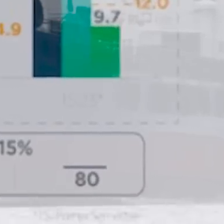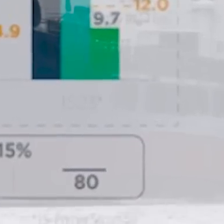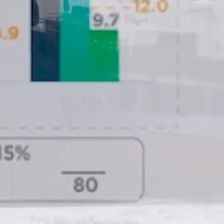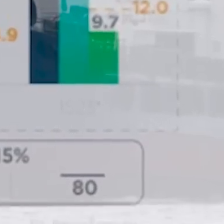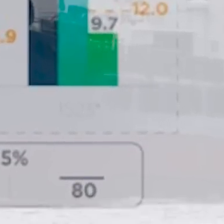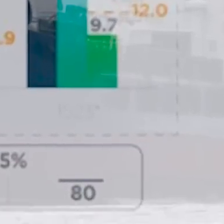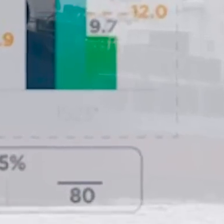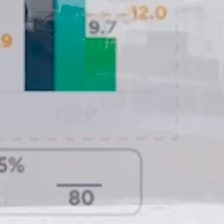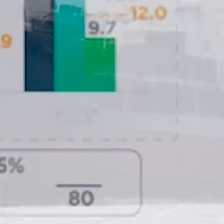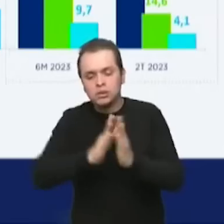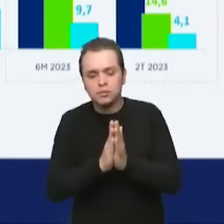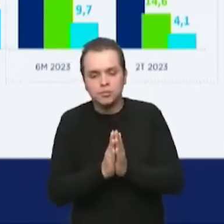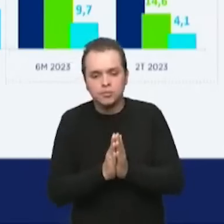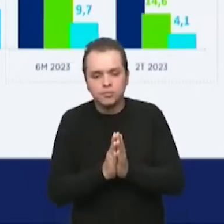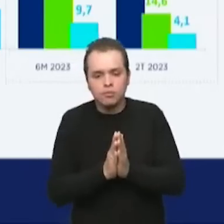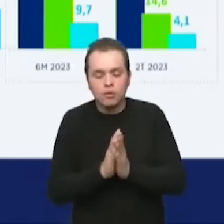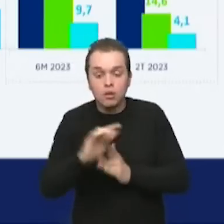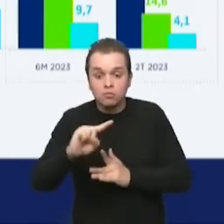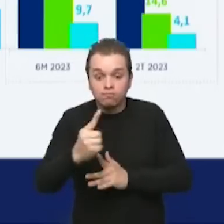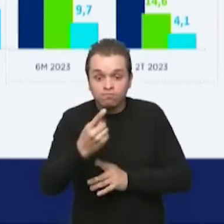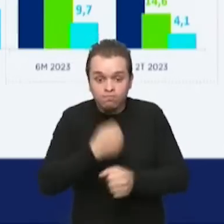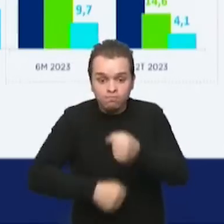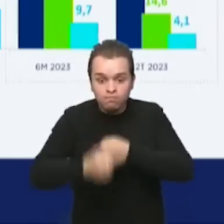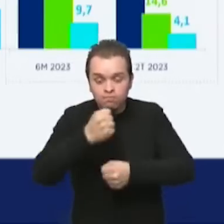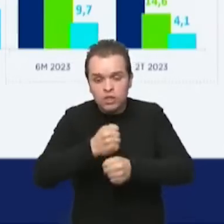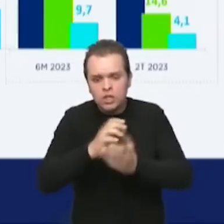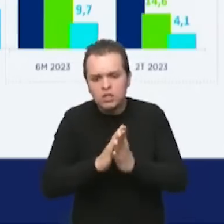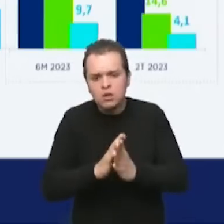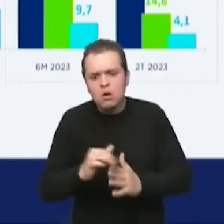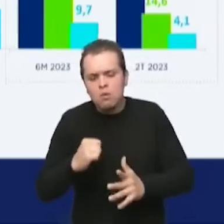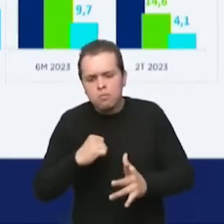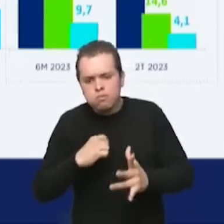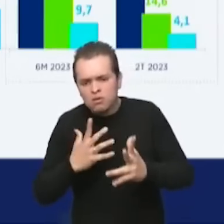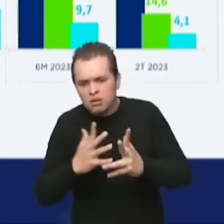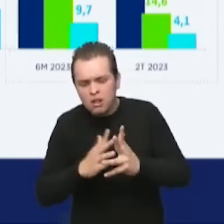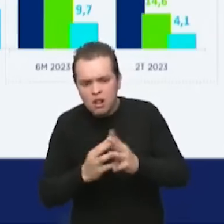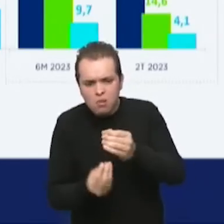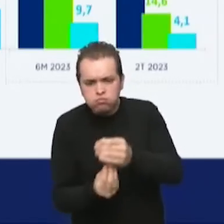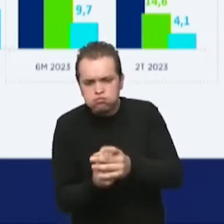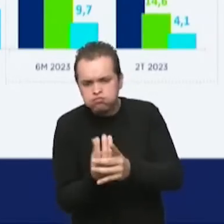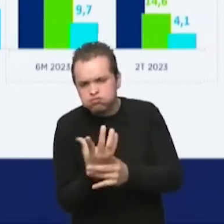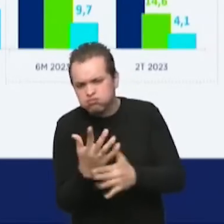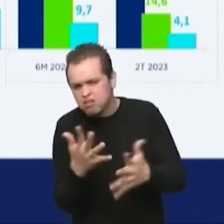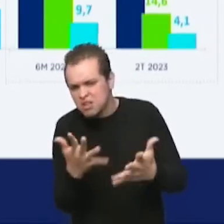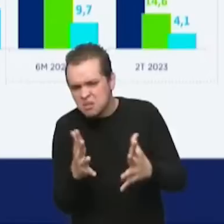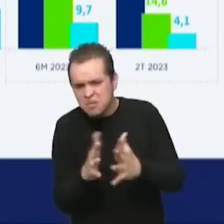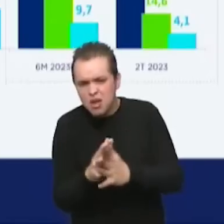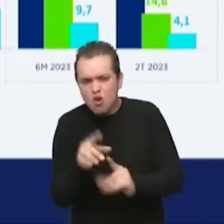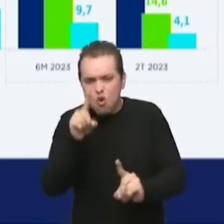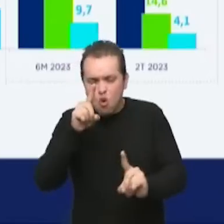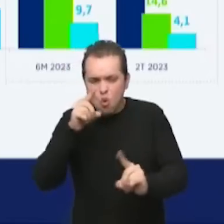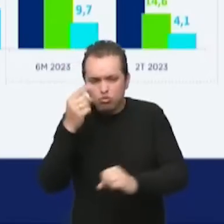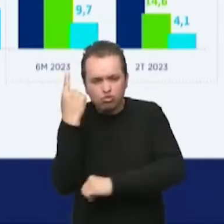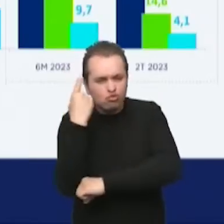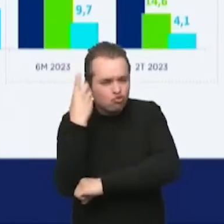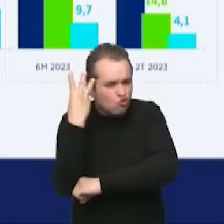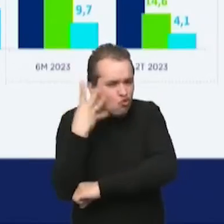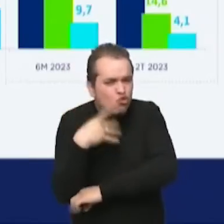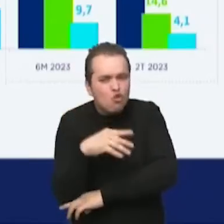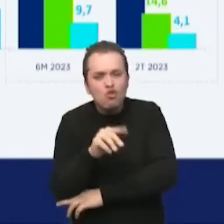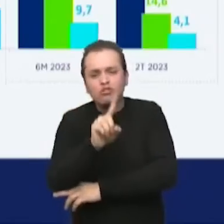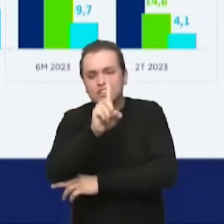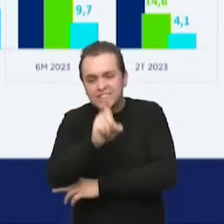en un entorno desafiante el año anterior teníamos una producción promedio diaria de